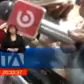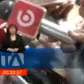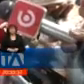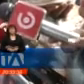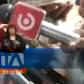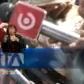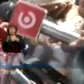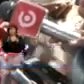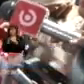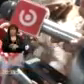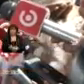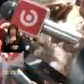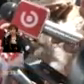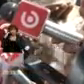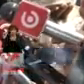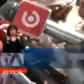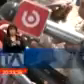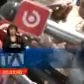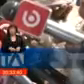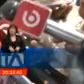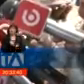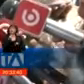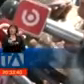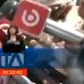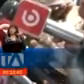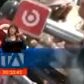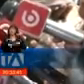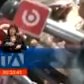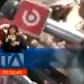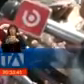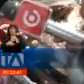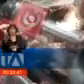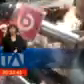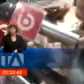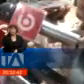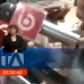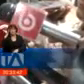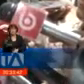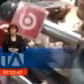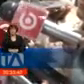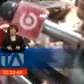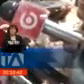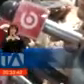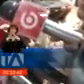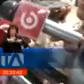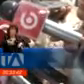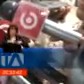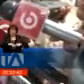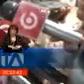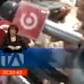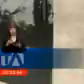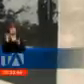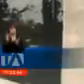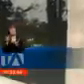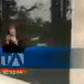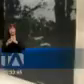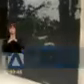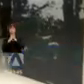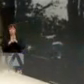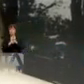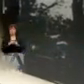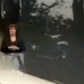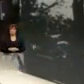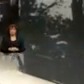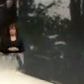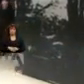La fiscalía y los jueces tienen el proceso en sus manos, hay una investigación en marcha y esperemos que la justicia sea la que nos dé los resultados. Esto